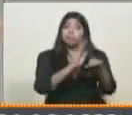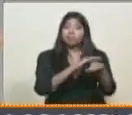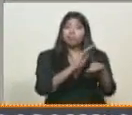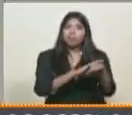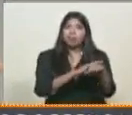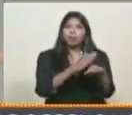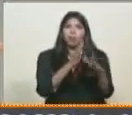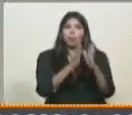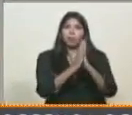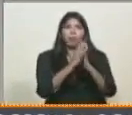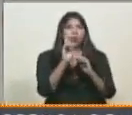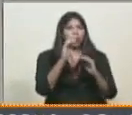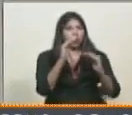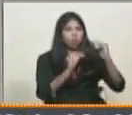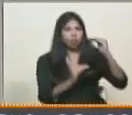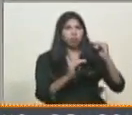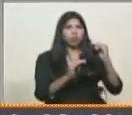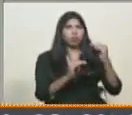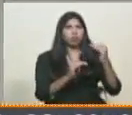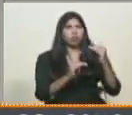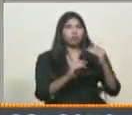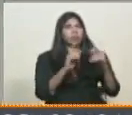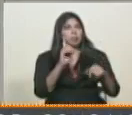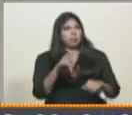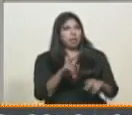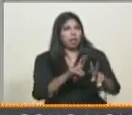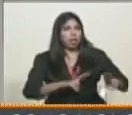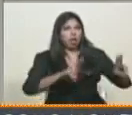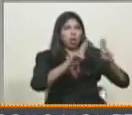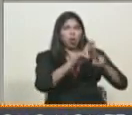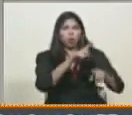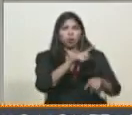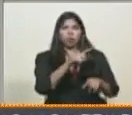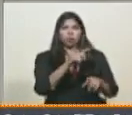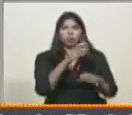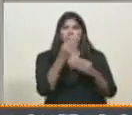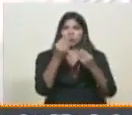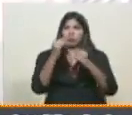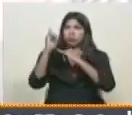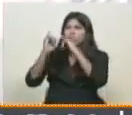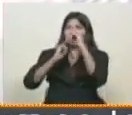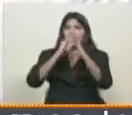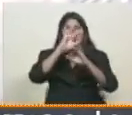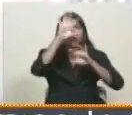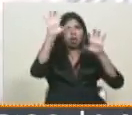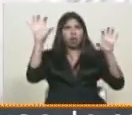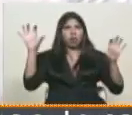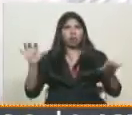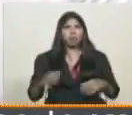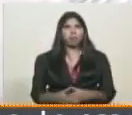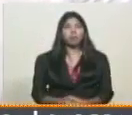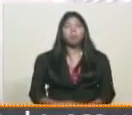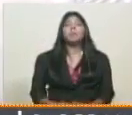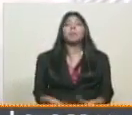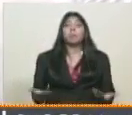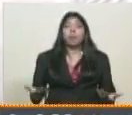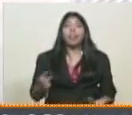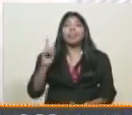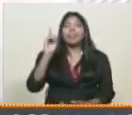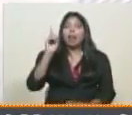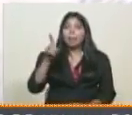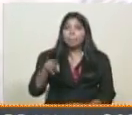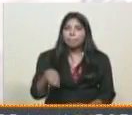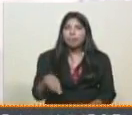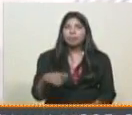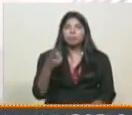parcialización que es lo que hemos visto sobre todo en estas instancias internacionales y lo que también hay que reconocer es que desde